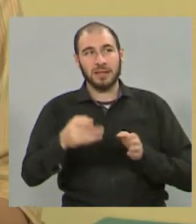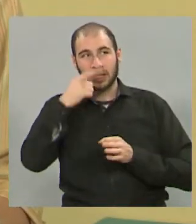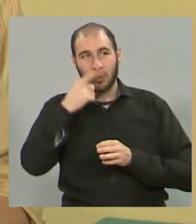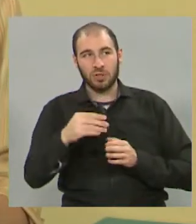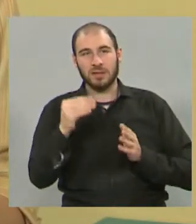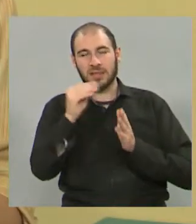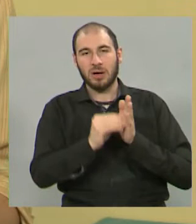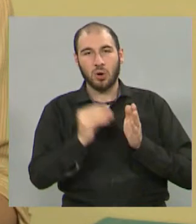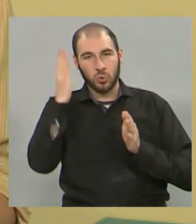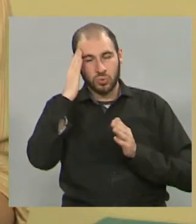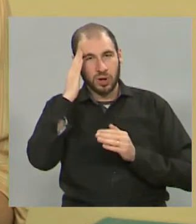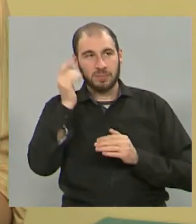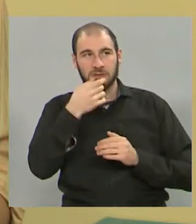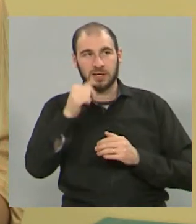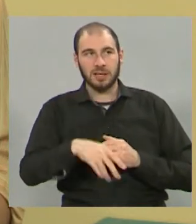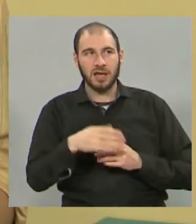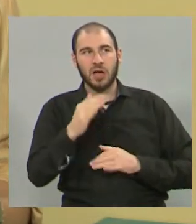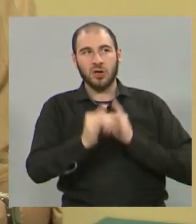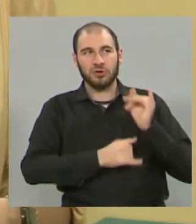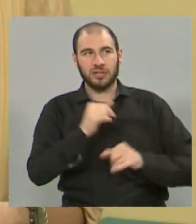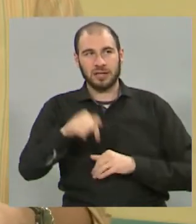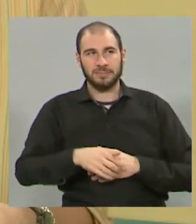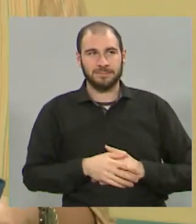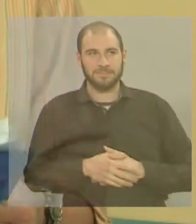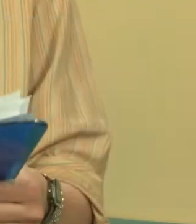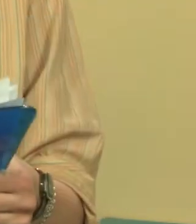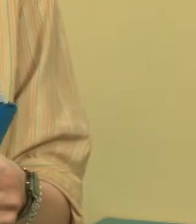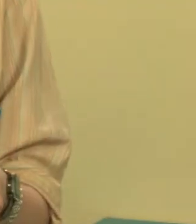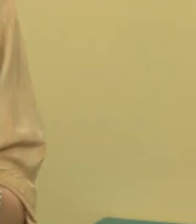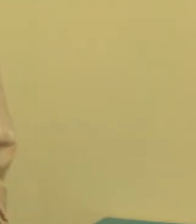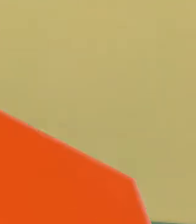agenda cultural muchas actividades para compartir este fin de semana